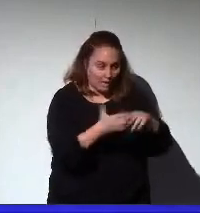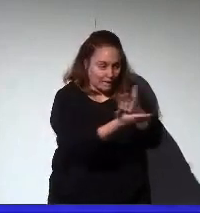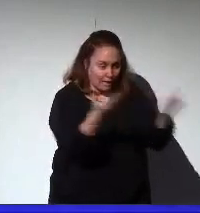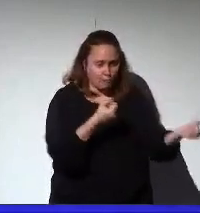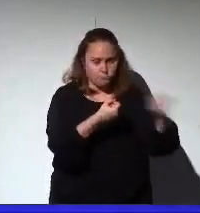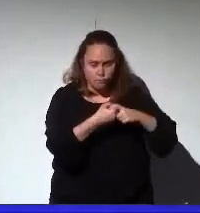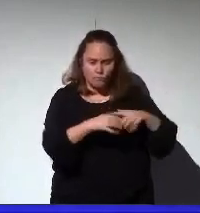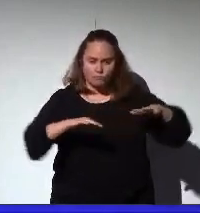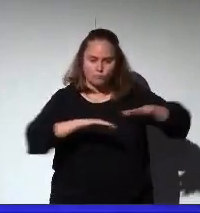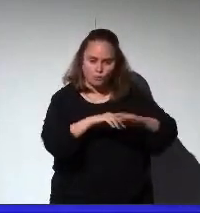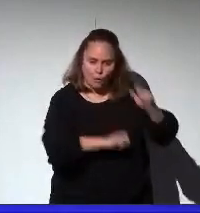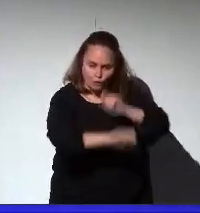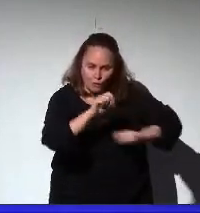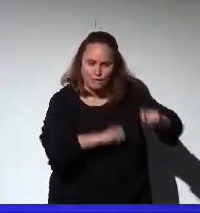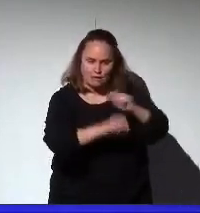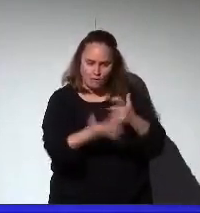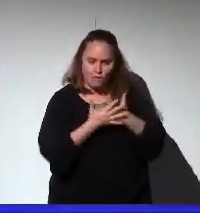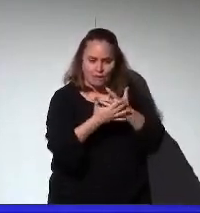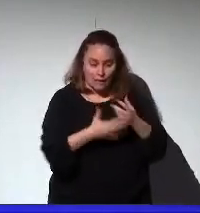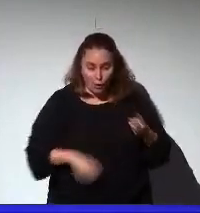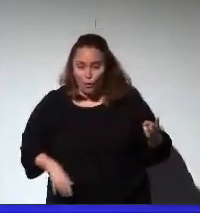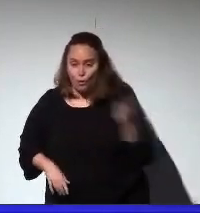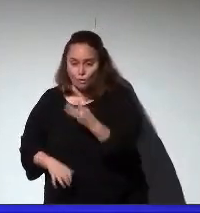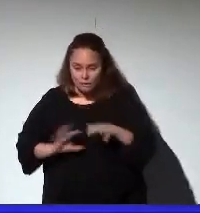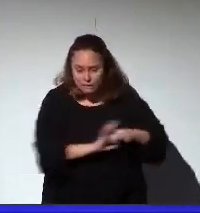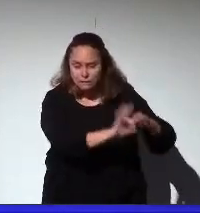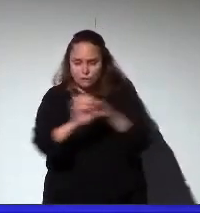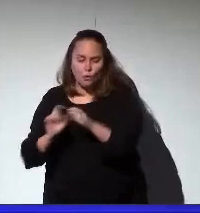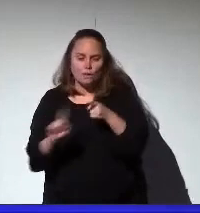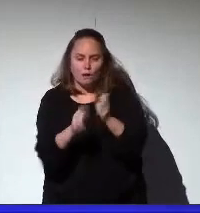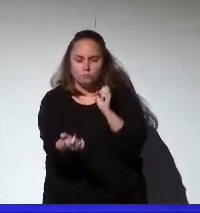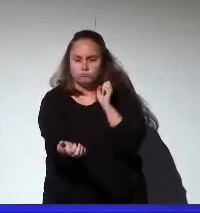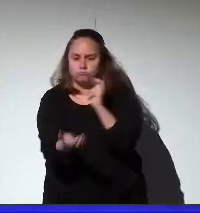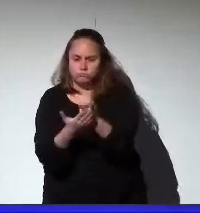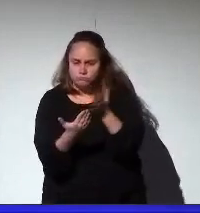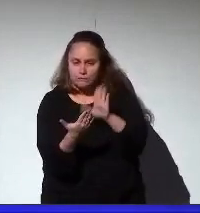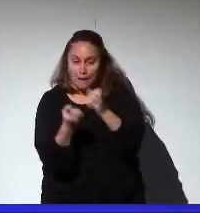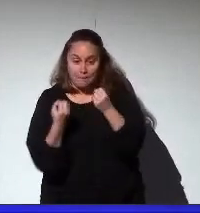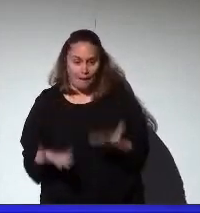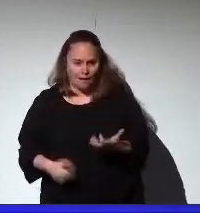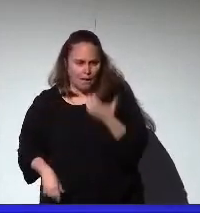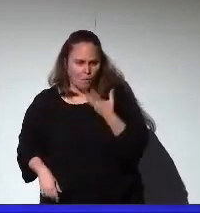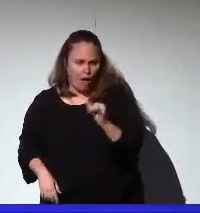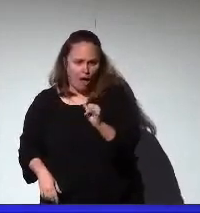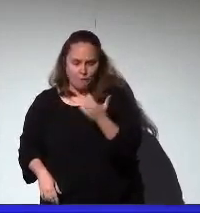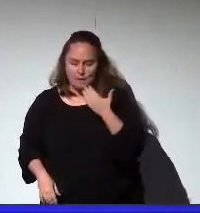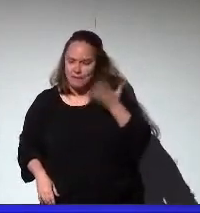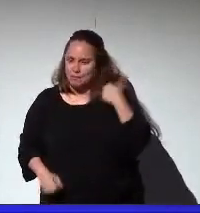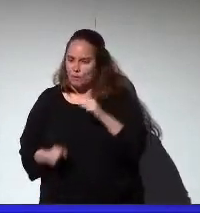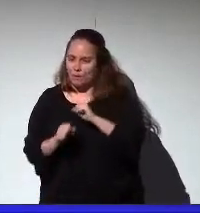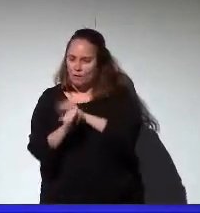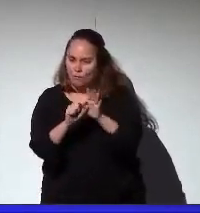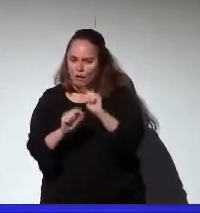desafíos que tenemos como sociedad. Tenemos muchos ejemplos. El más reciente, la pandemia. ¿Cómo hubiera